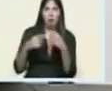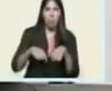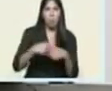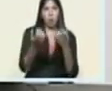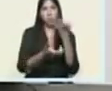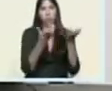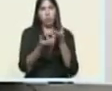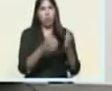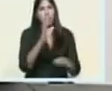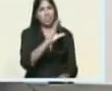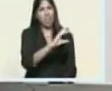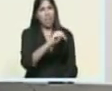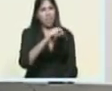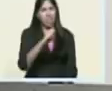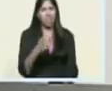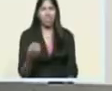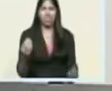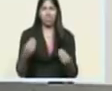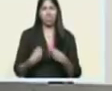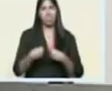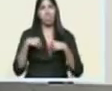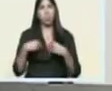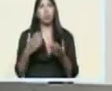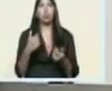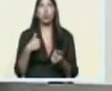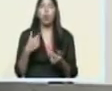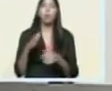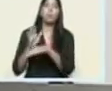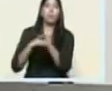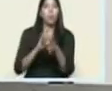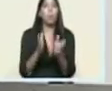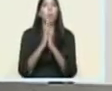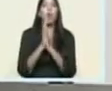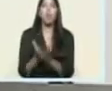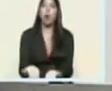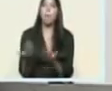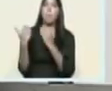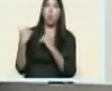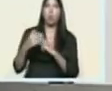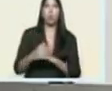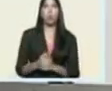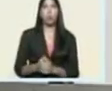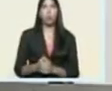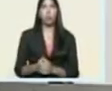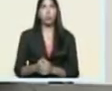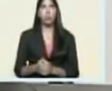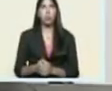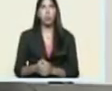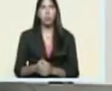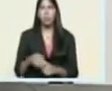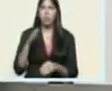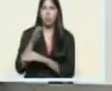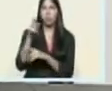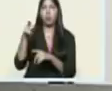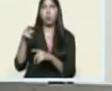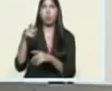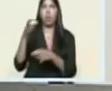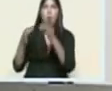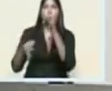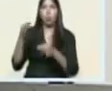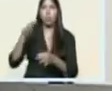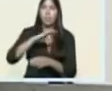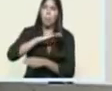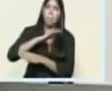Ya basta. Pido todo el apoyo de Venezuela para que haya justicia frente a estos aventureros de la